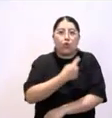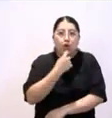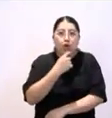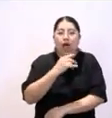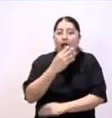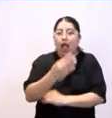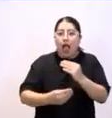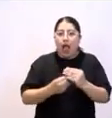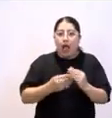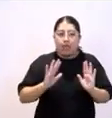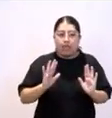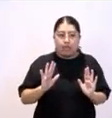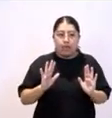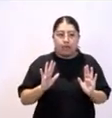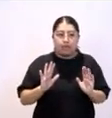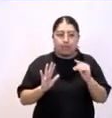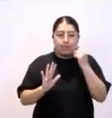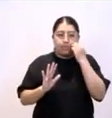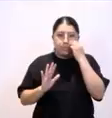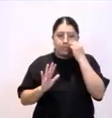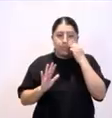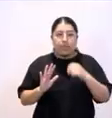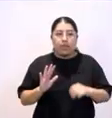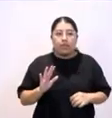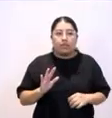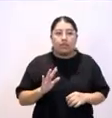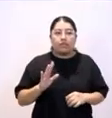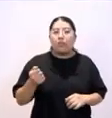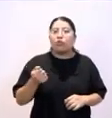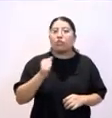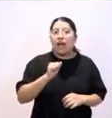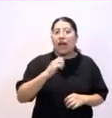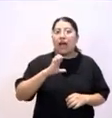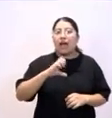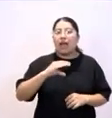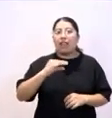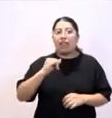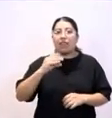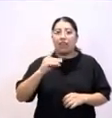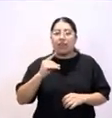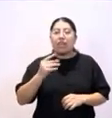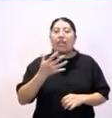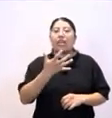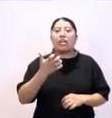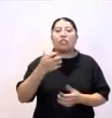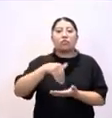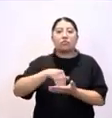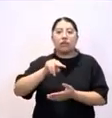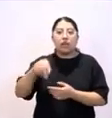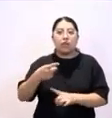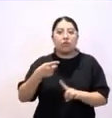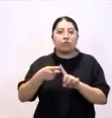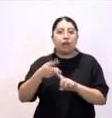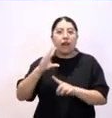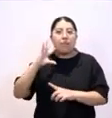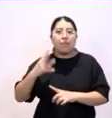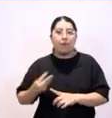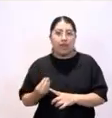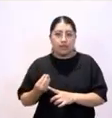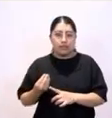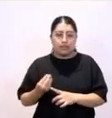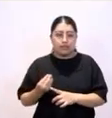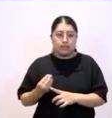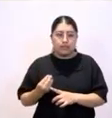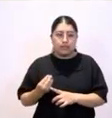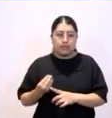y a la ECID, que lo mismo ocurre. Sabemos que la ECID, en teoría, va a destinar 500.000 euros para Palestina